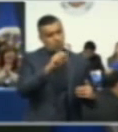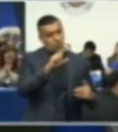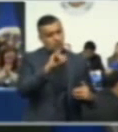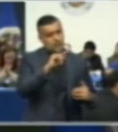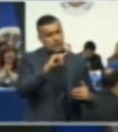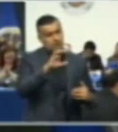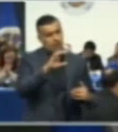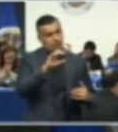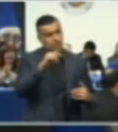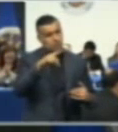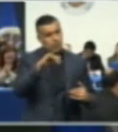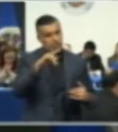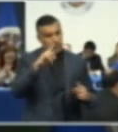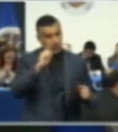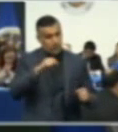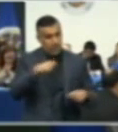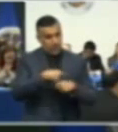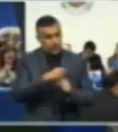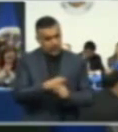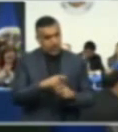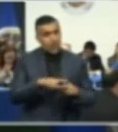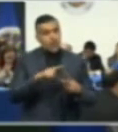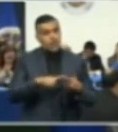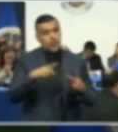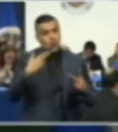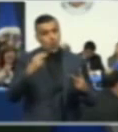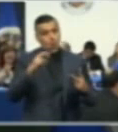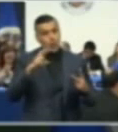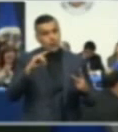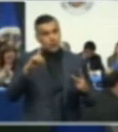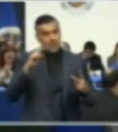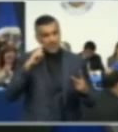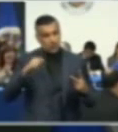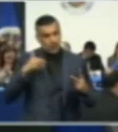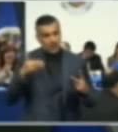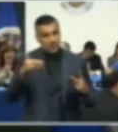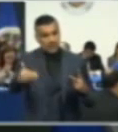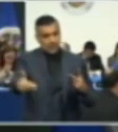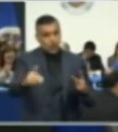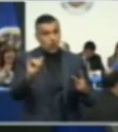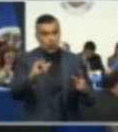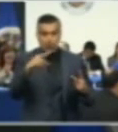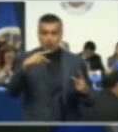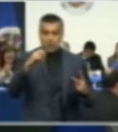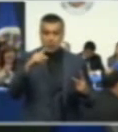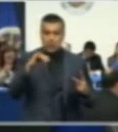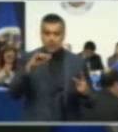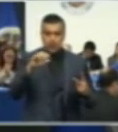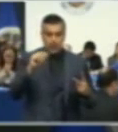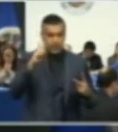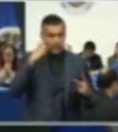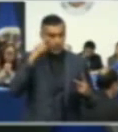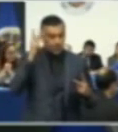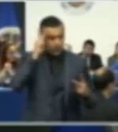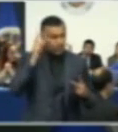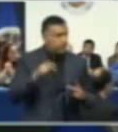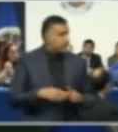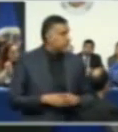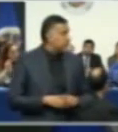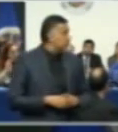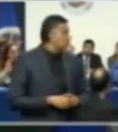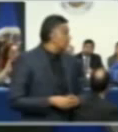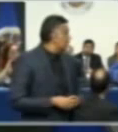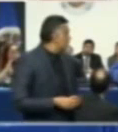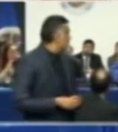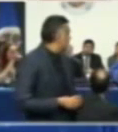se pudiera generar, en términos del horizonte que pudiera avanzar ya como una política de Estado, por favor? Gracias,